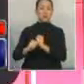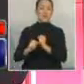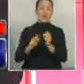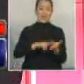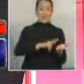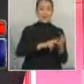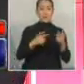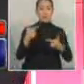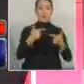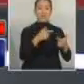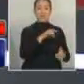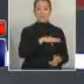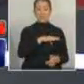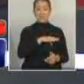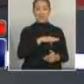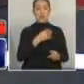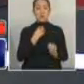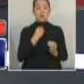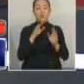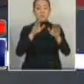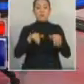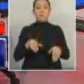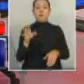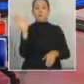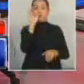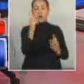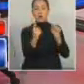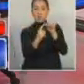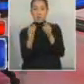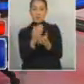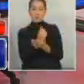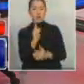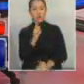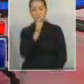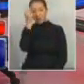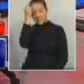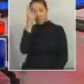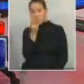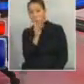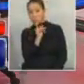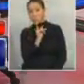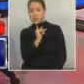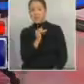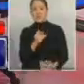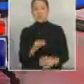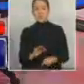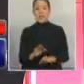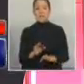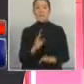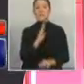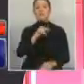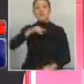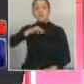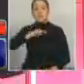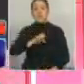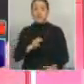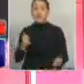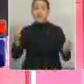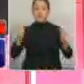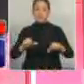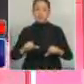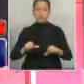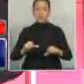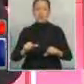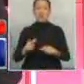Chile. Contra los objetivos que persigue. Absolutamente, lo que no entiende la UDI es que el binominal fracasó en convertir a Chile en una sociedad de